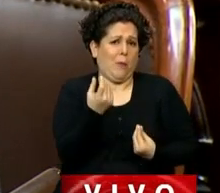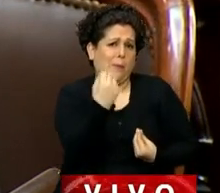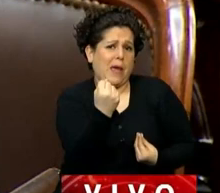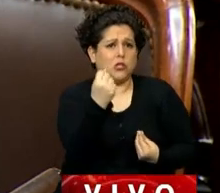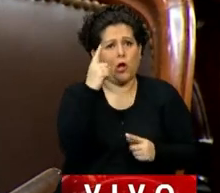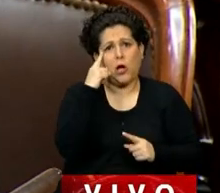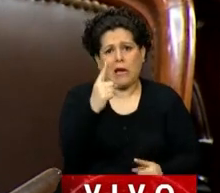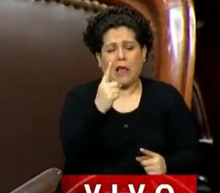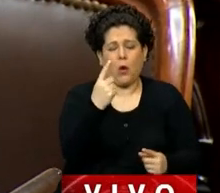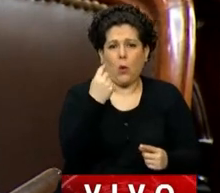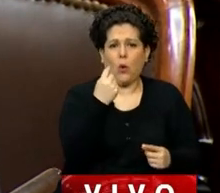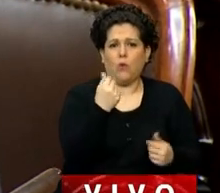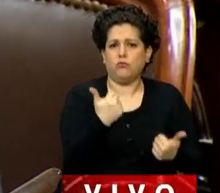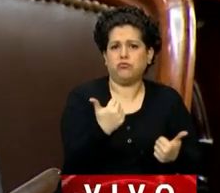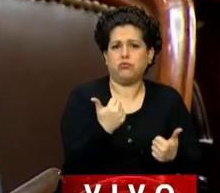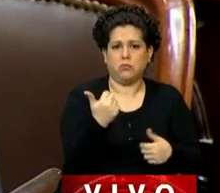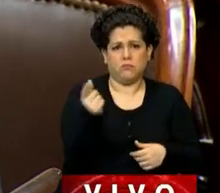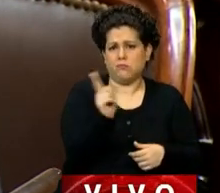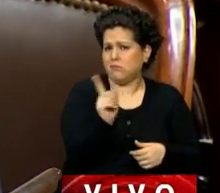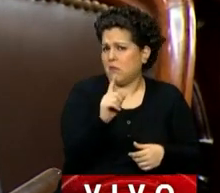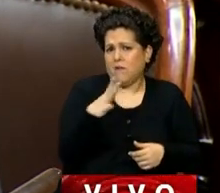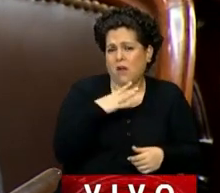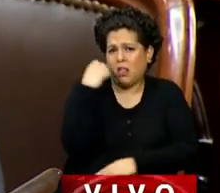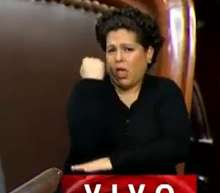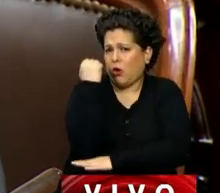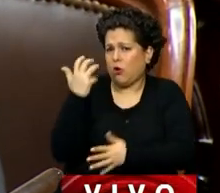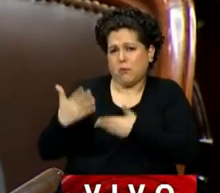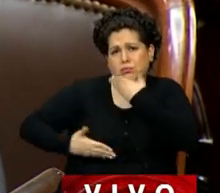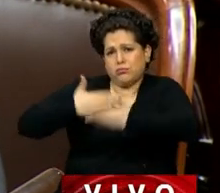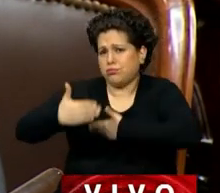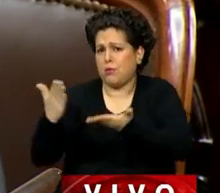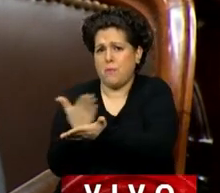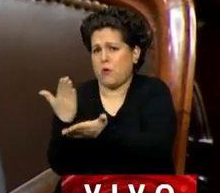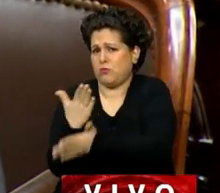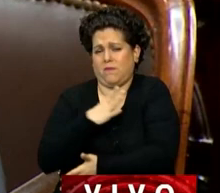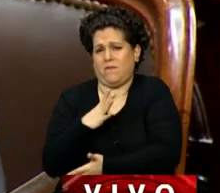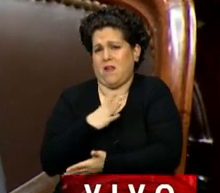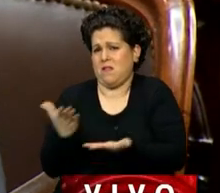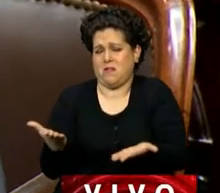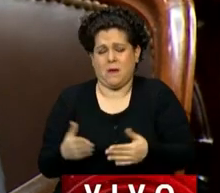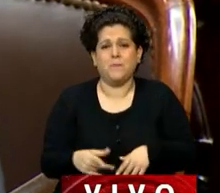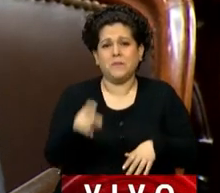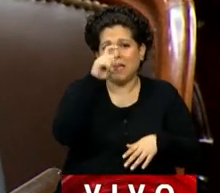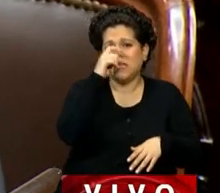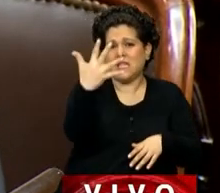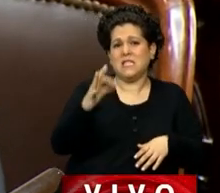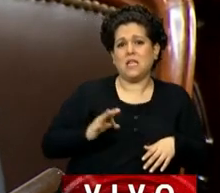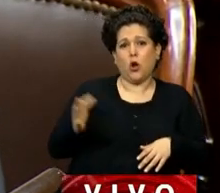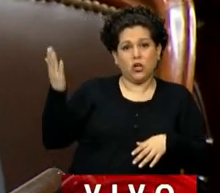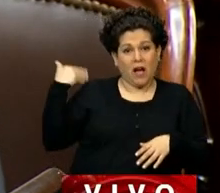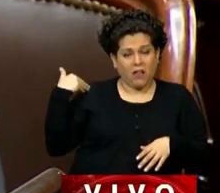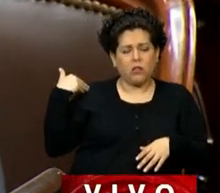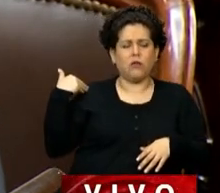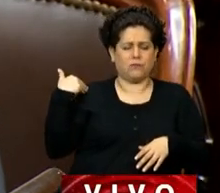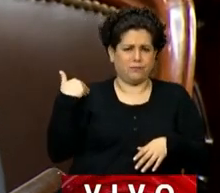del crédito público que sufre la Argentina. Hace 75 años, sin distinción de partidos